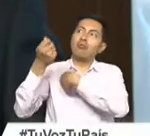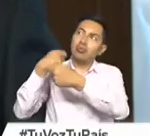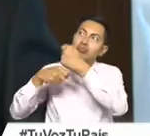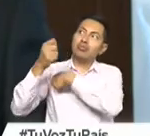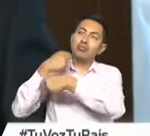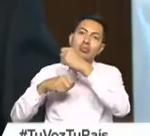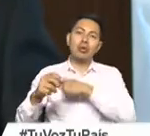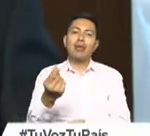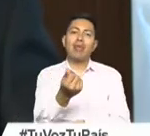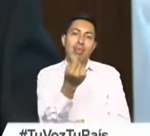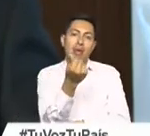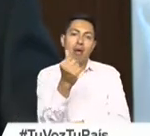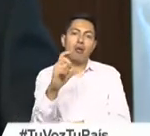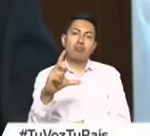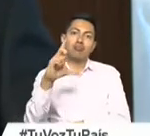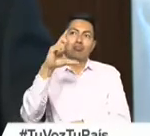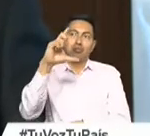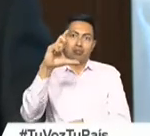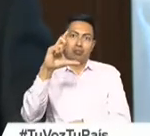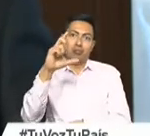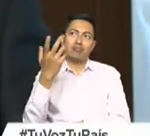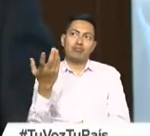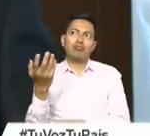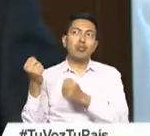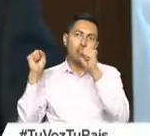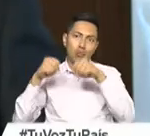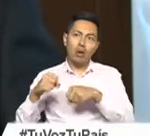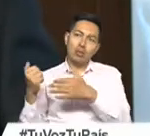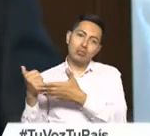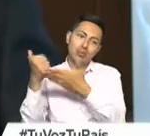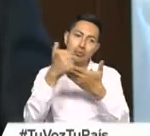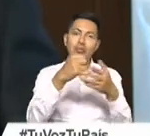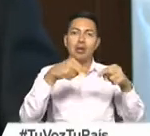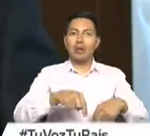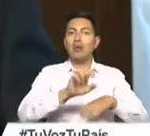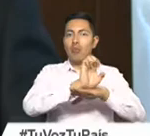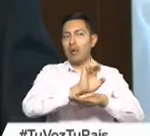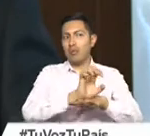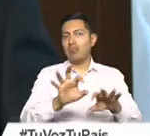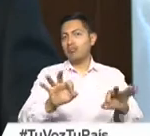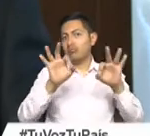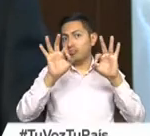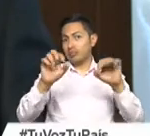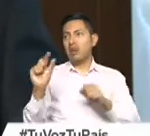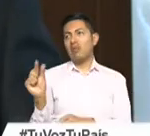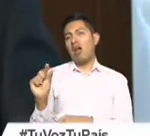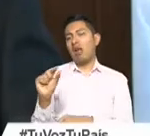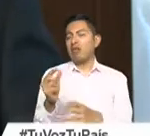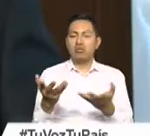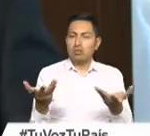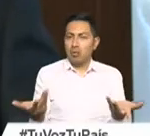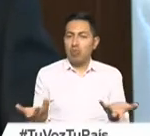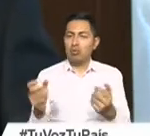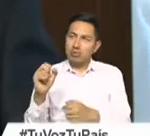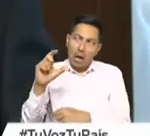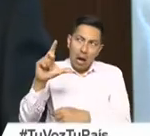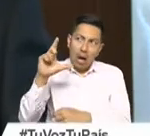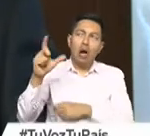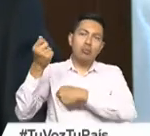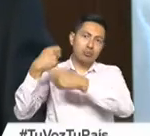de que lleguen a niveles que sean satisfactorios para el país y que esperamos se sitúen